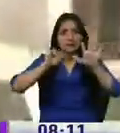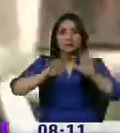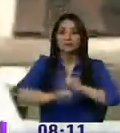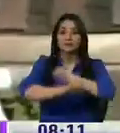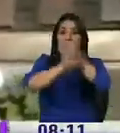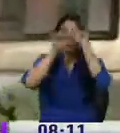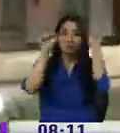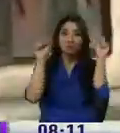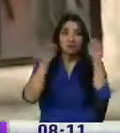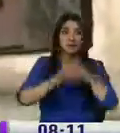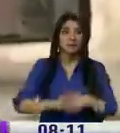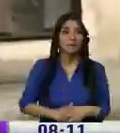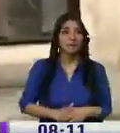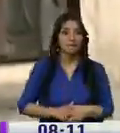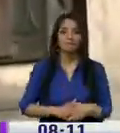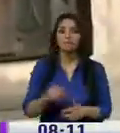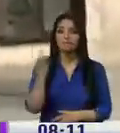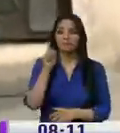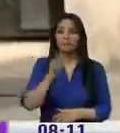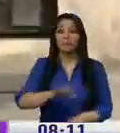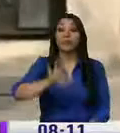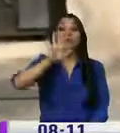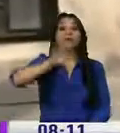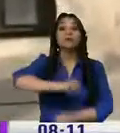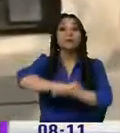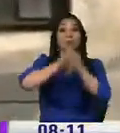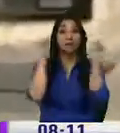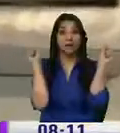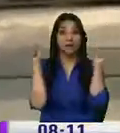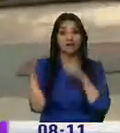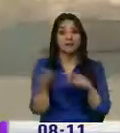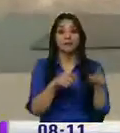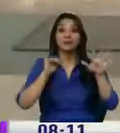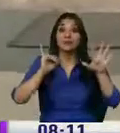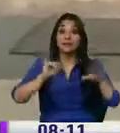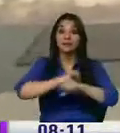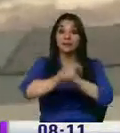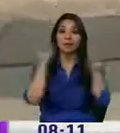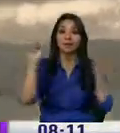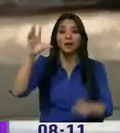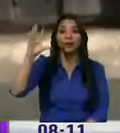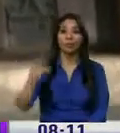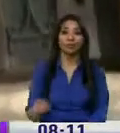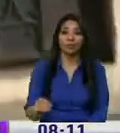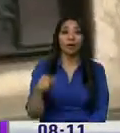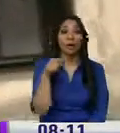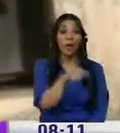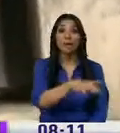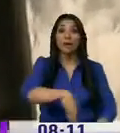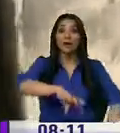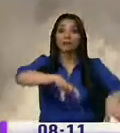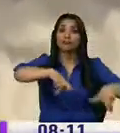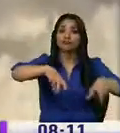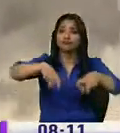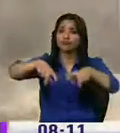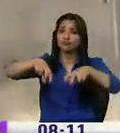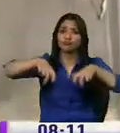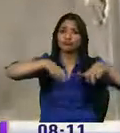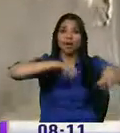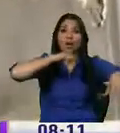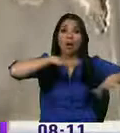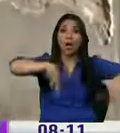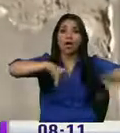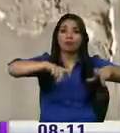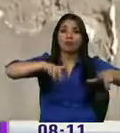y no viene a las 5 de la mañana y a las 6 ya se va porque dice que abajo ya ocupa el resto del barrio al agua y